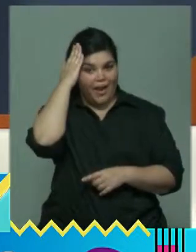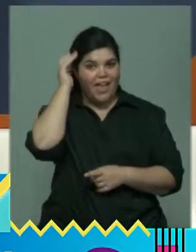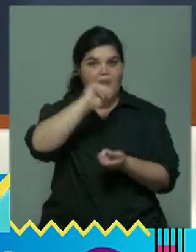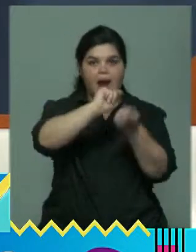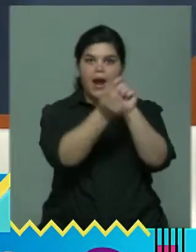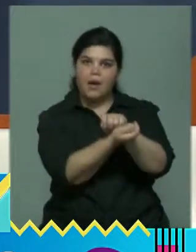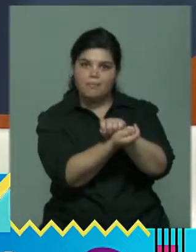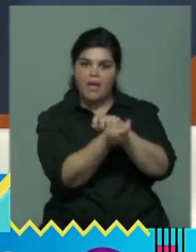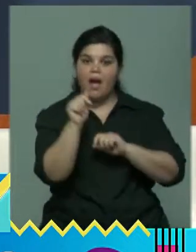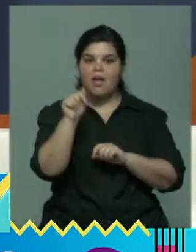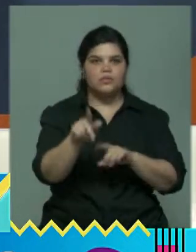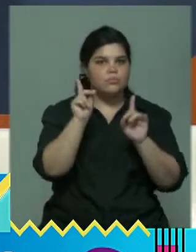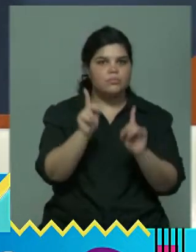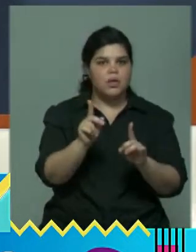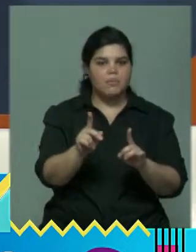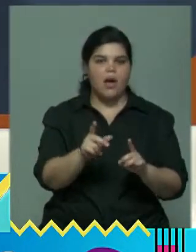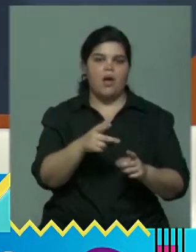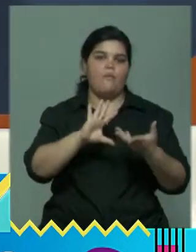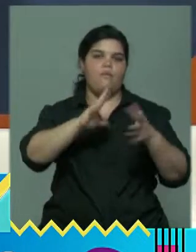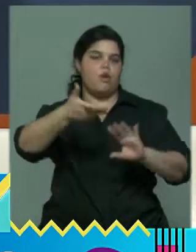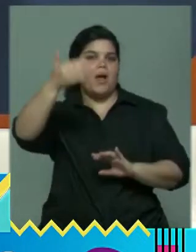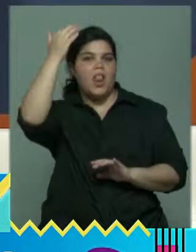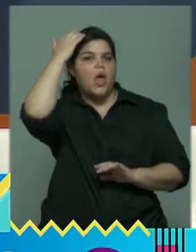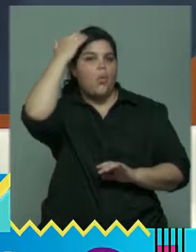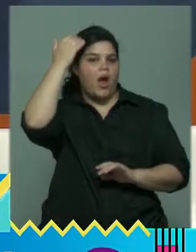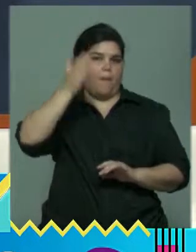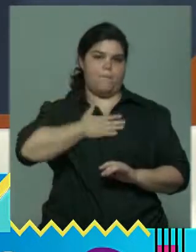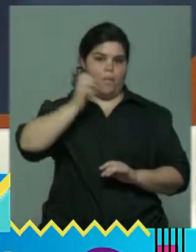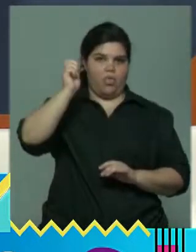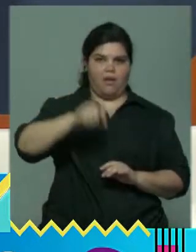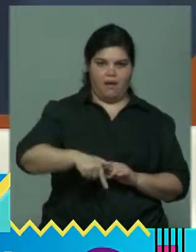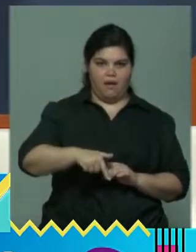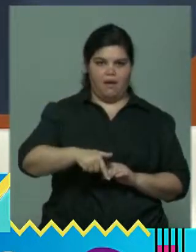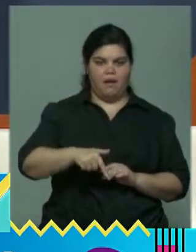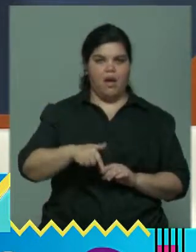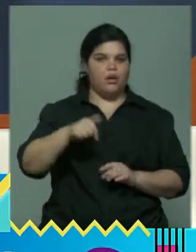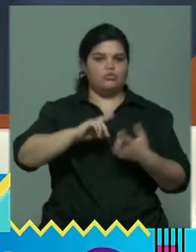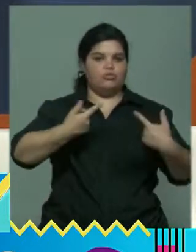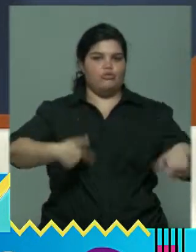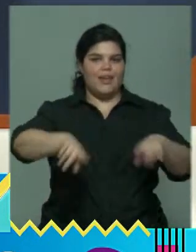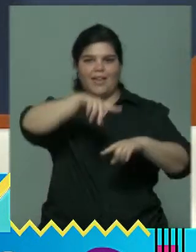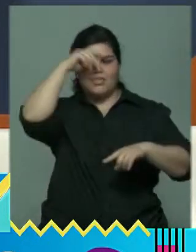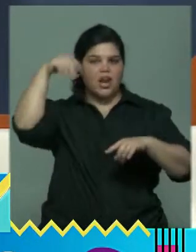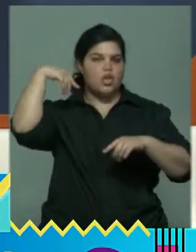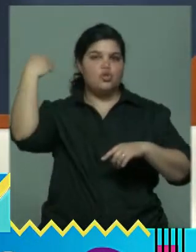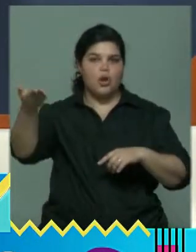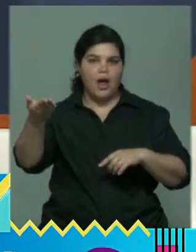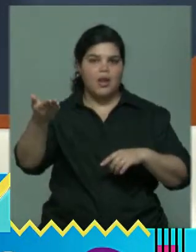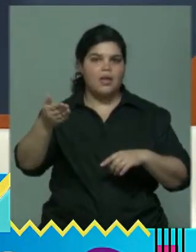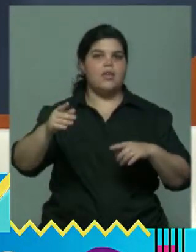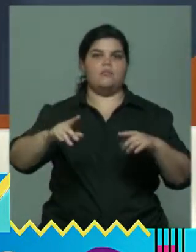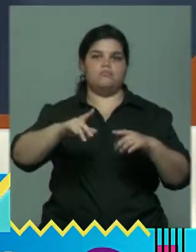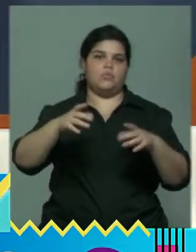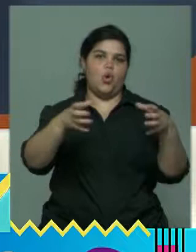de lenguaje que no son un invento argentino, ni de un gobierno, ni de un país, son posturas internacionales que se plantean desde organismos